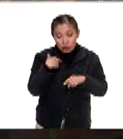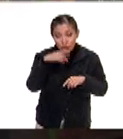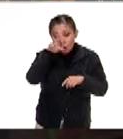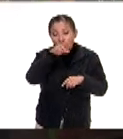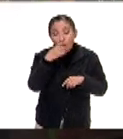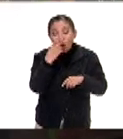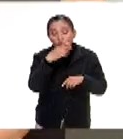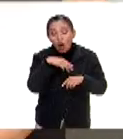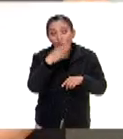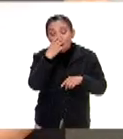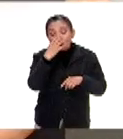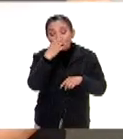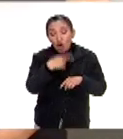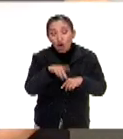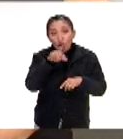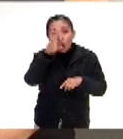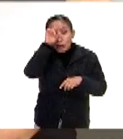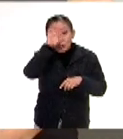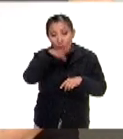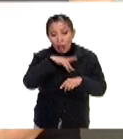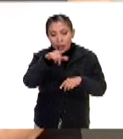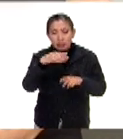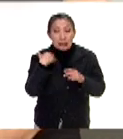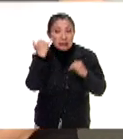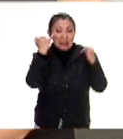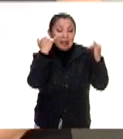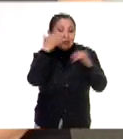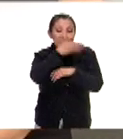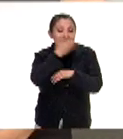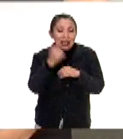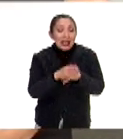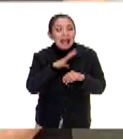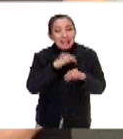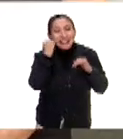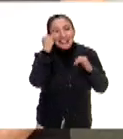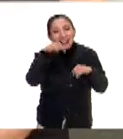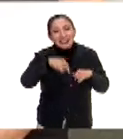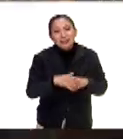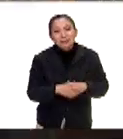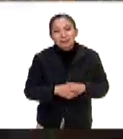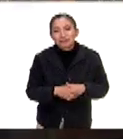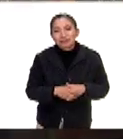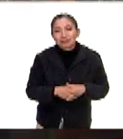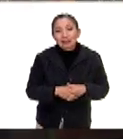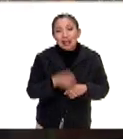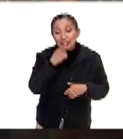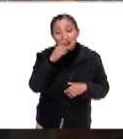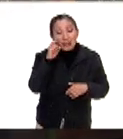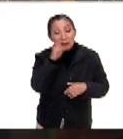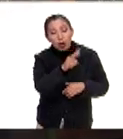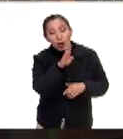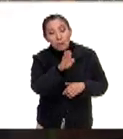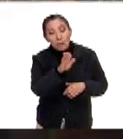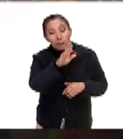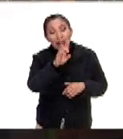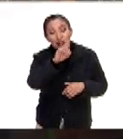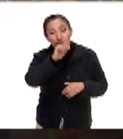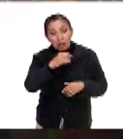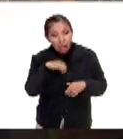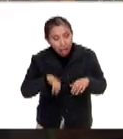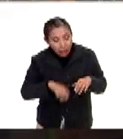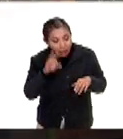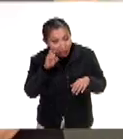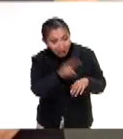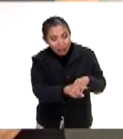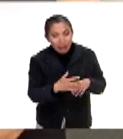hormiguero en esta casa? No lo sé, hay muchos mitos. Bueno, hay muchos mitos, seguramente. Sí, dicen sí. Que lo vio Bretón y le llamó muchísimo la